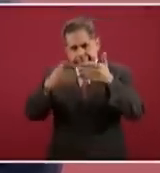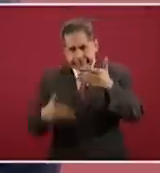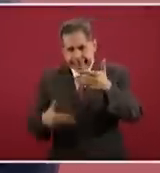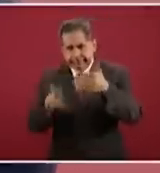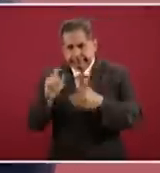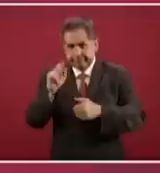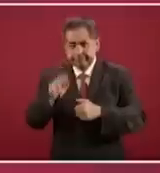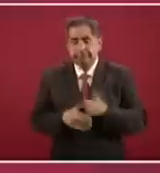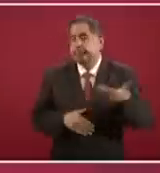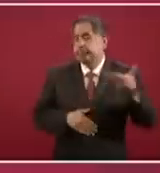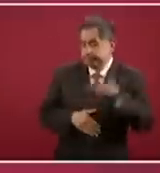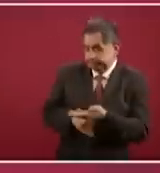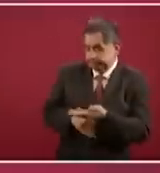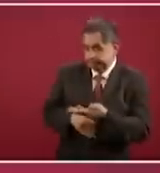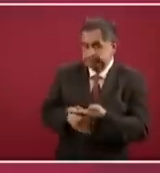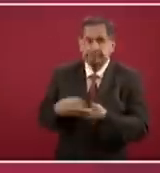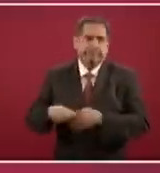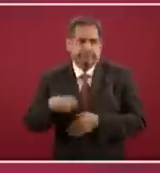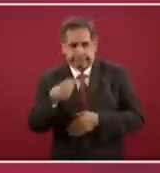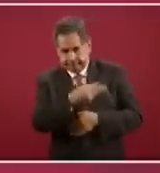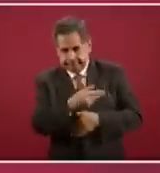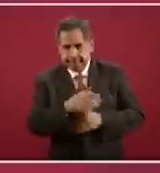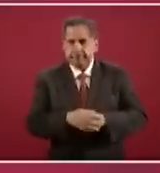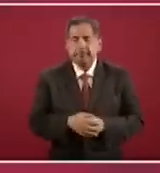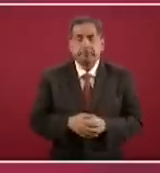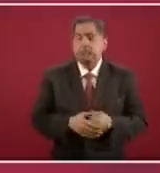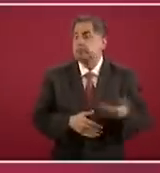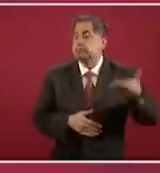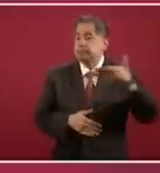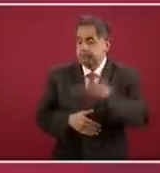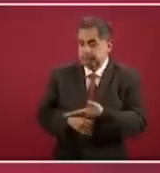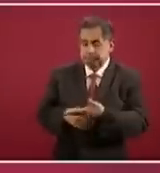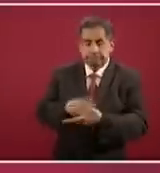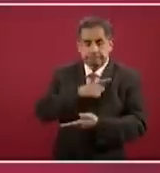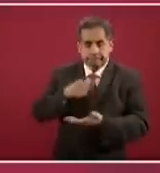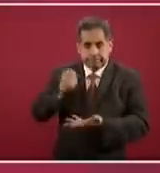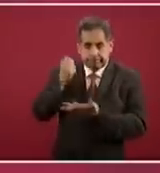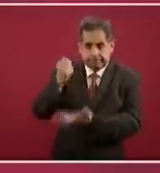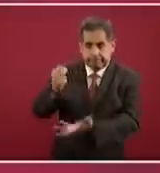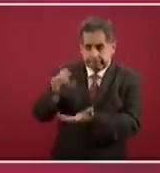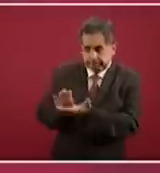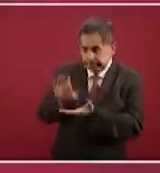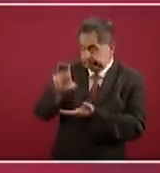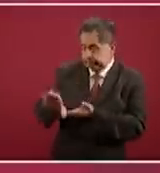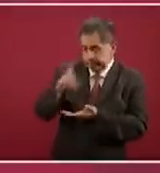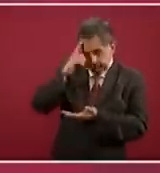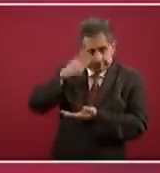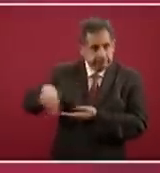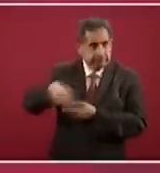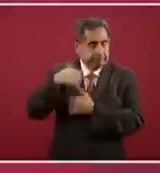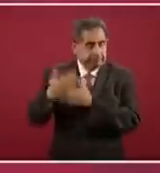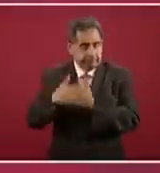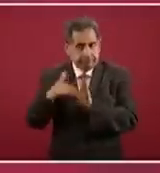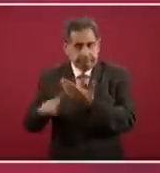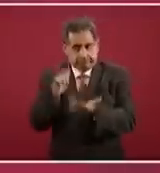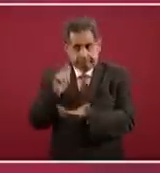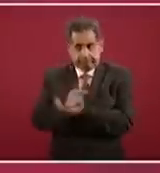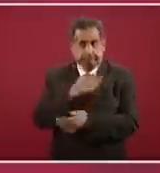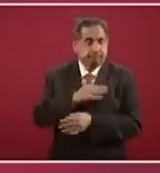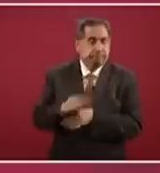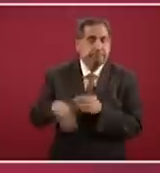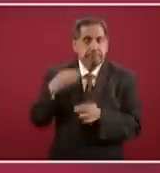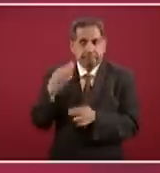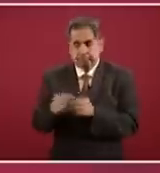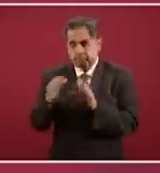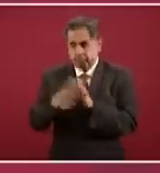Nos piden también que se garantice presupuesto suficiente para